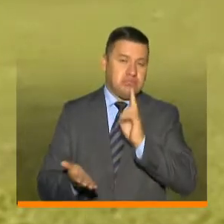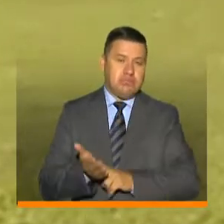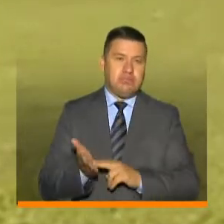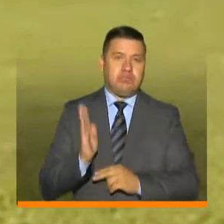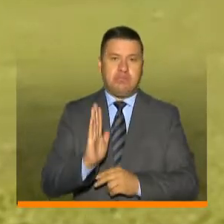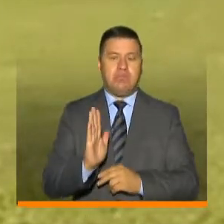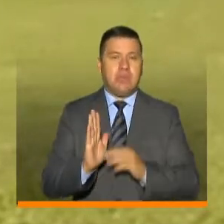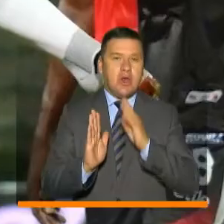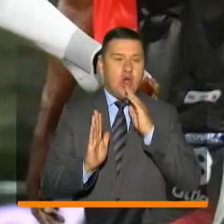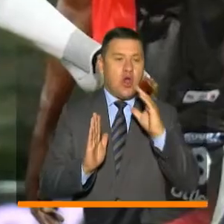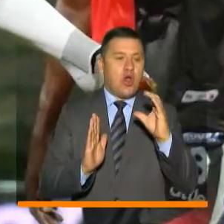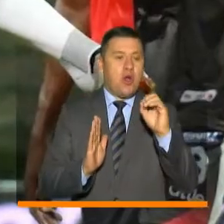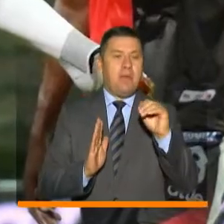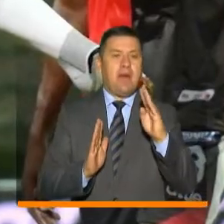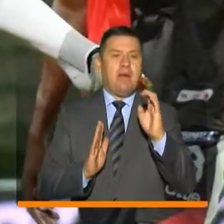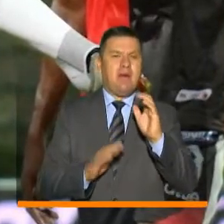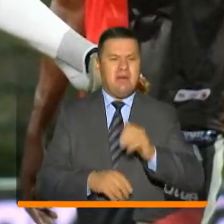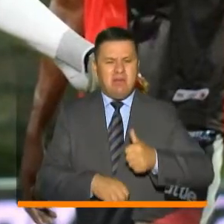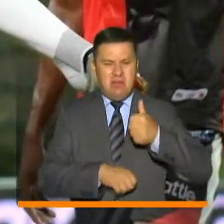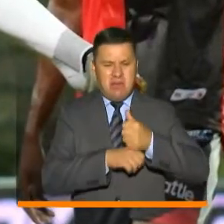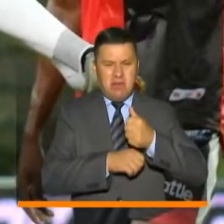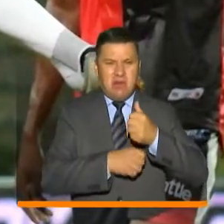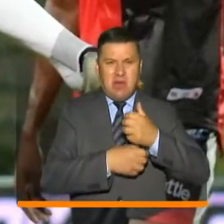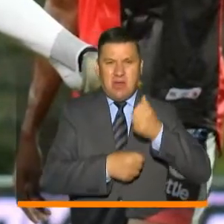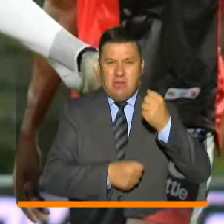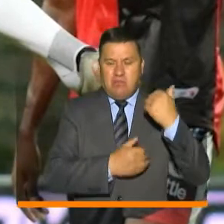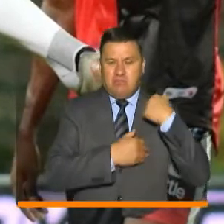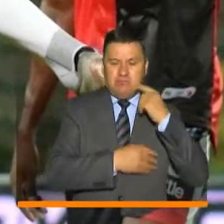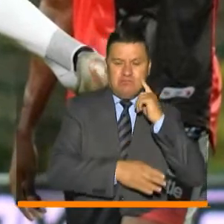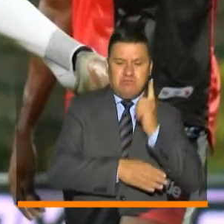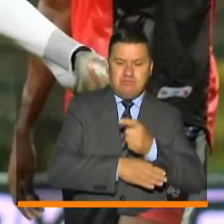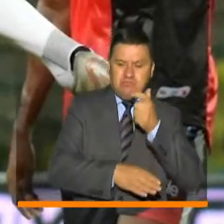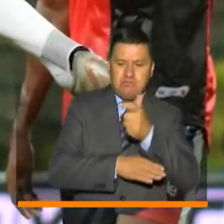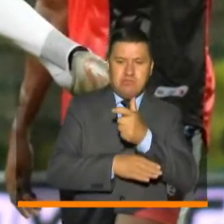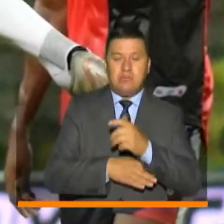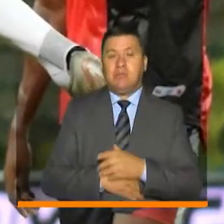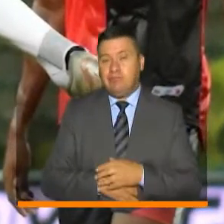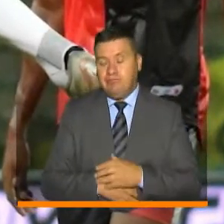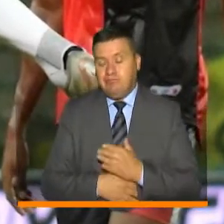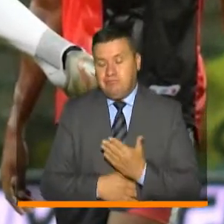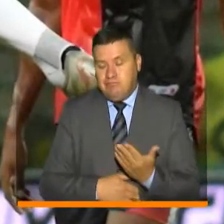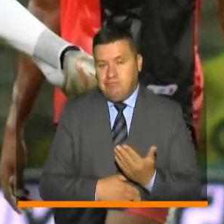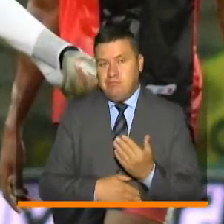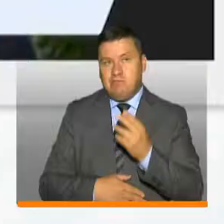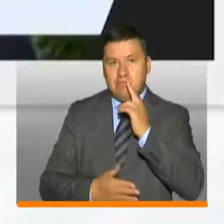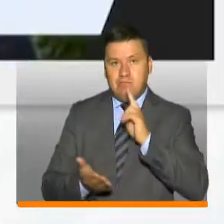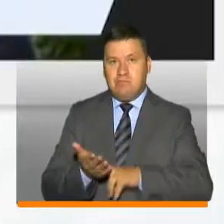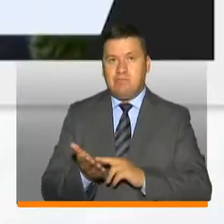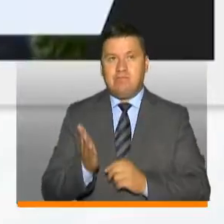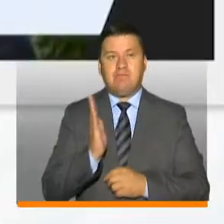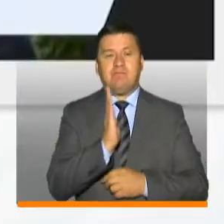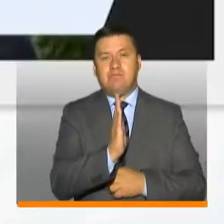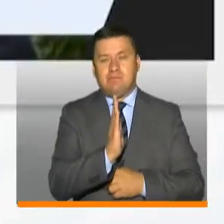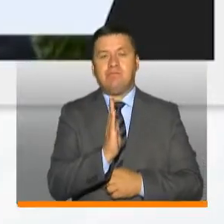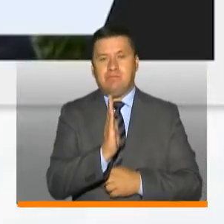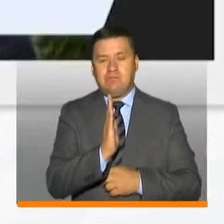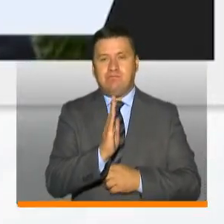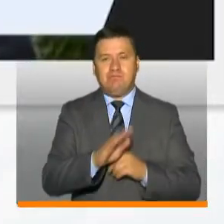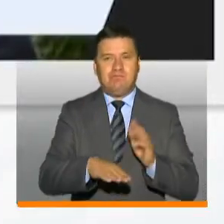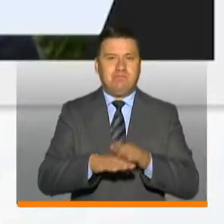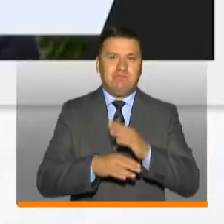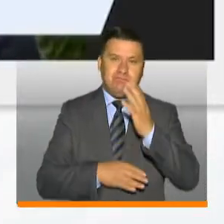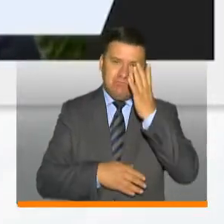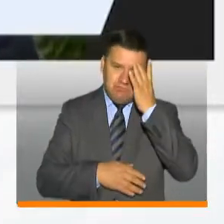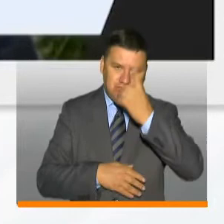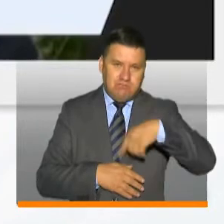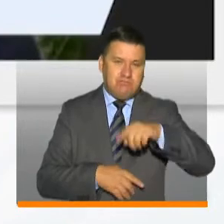notificada a la Conmebol, el ente rector del fútbol suramericano. Para evidentemente también poder explicarle la razón por